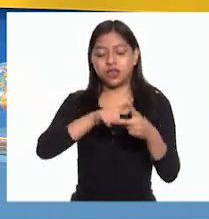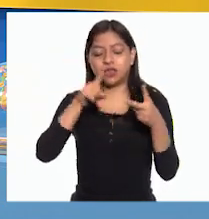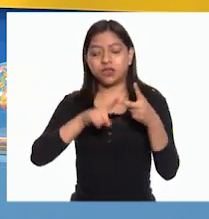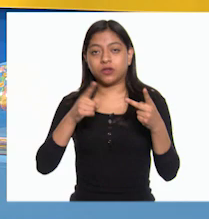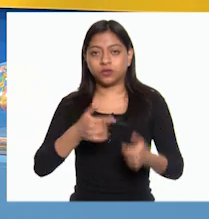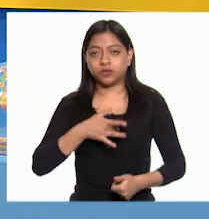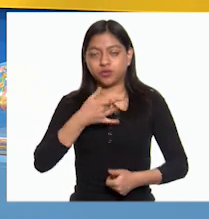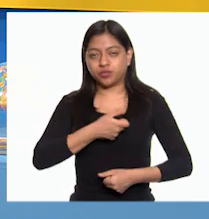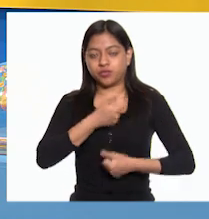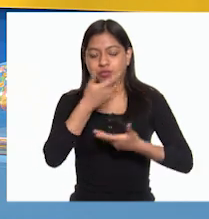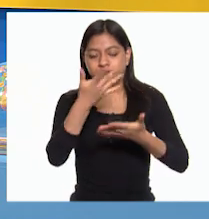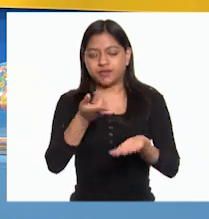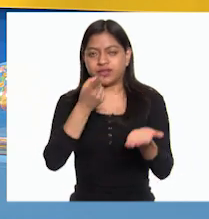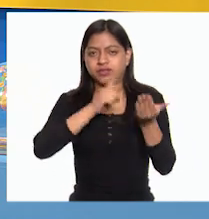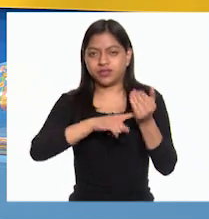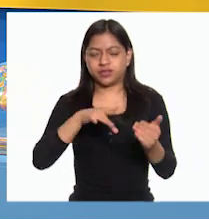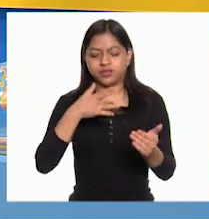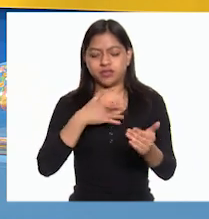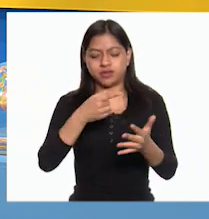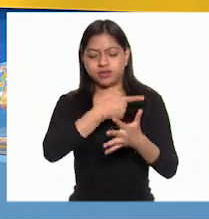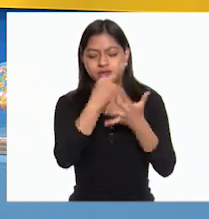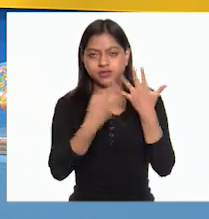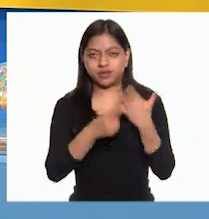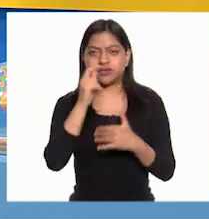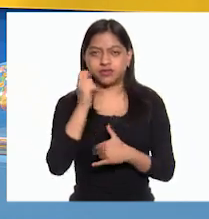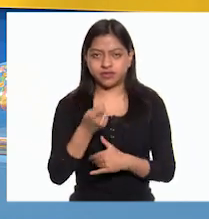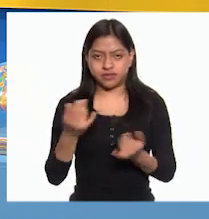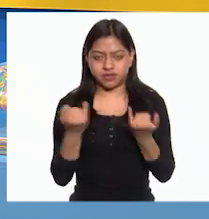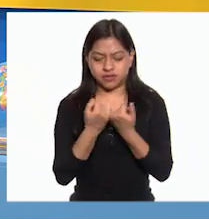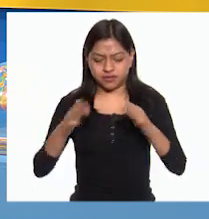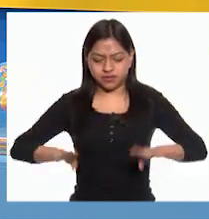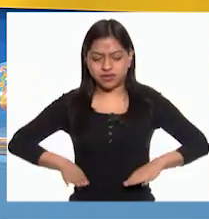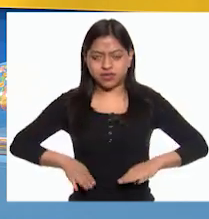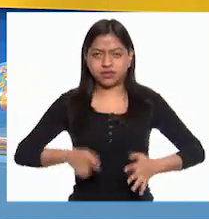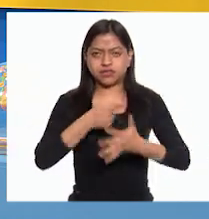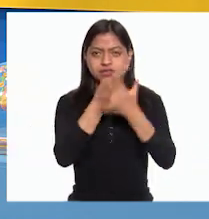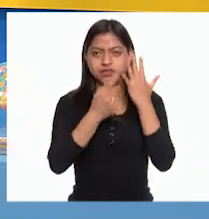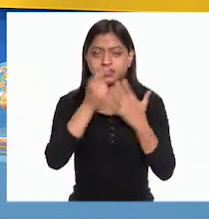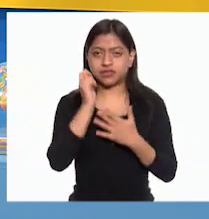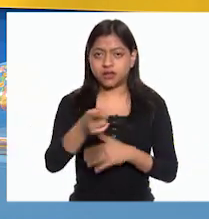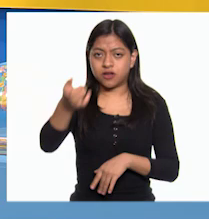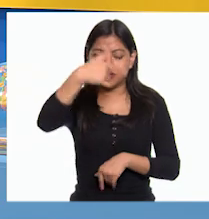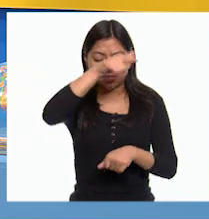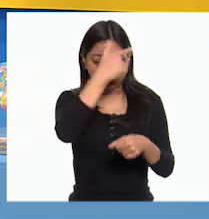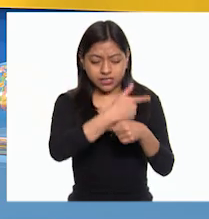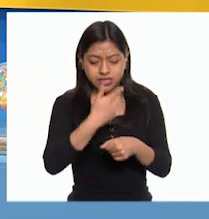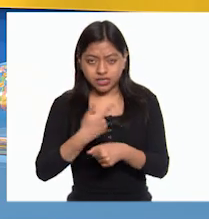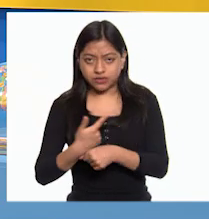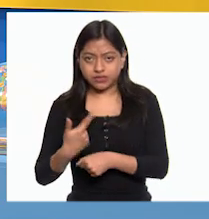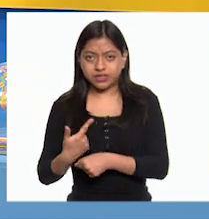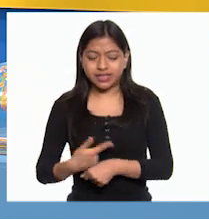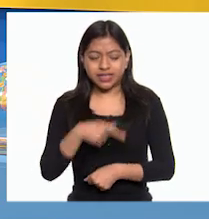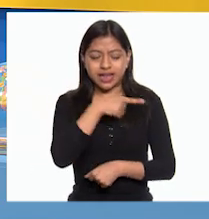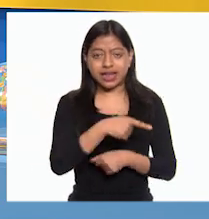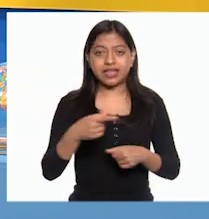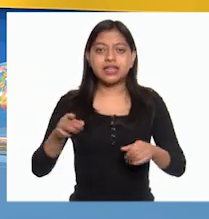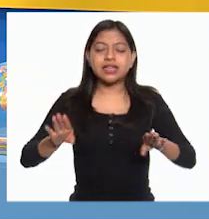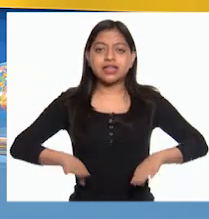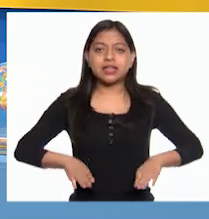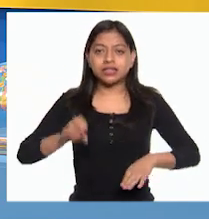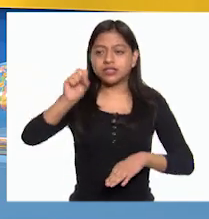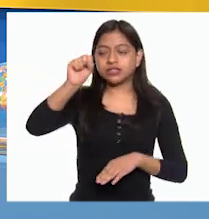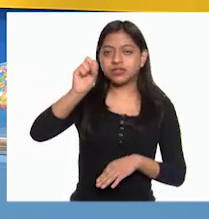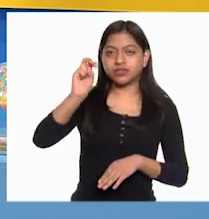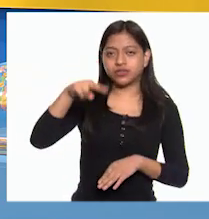evocan, analizaremos sus características y reconoceremos también las principales características del soneto.